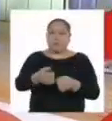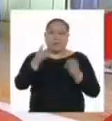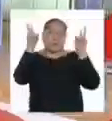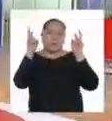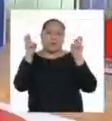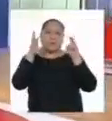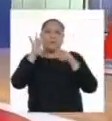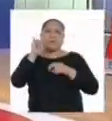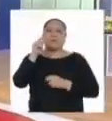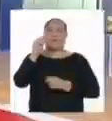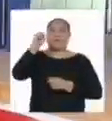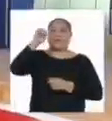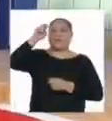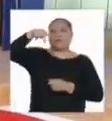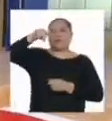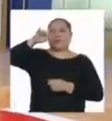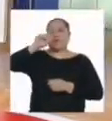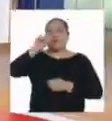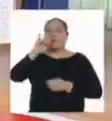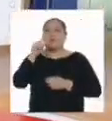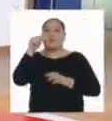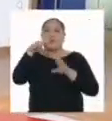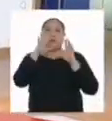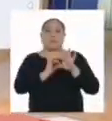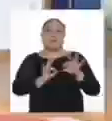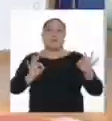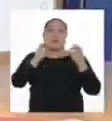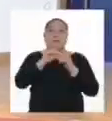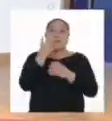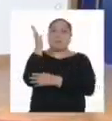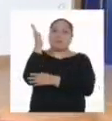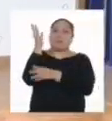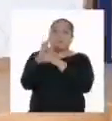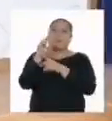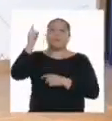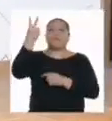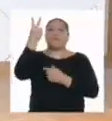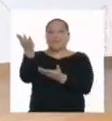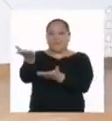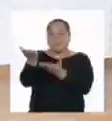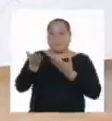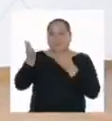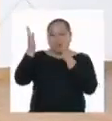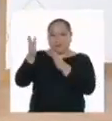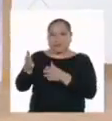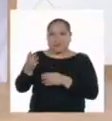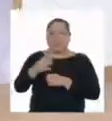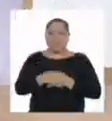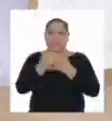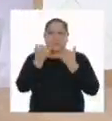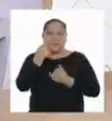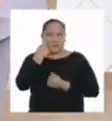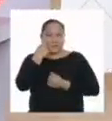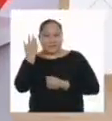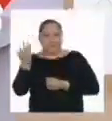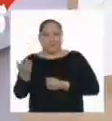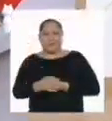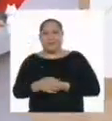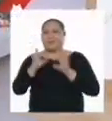la fotosíntesis y la importancia de las plantas, tenemos un segundo invitado el día de hoy. ¿Vamos a